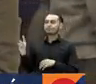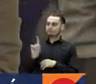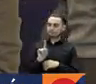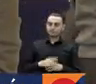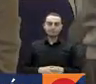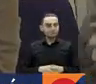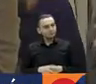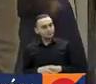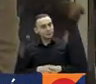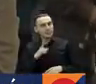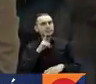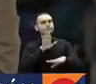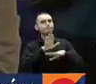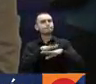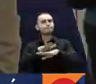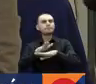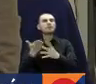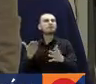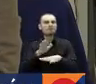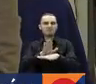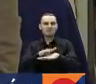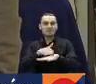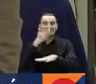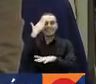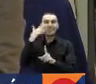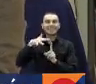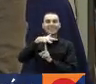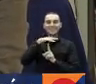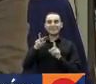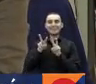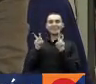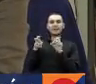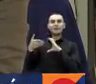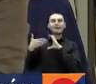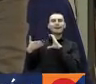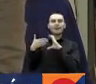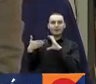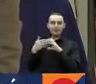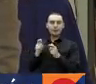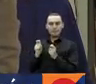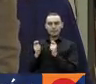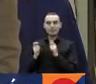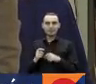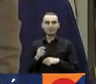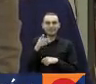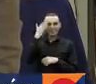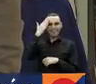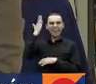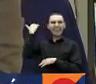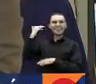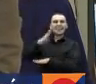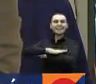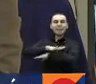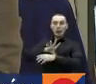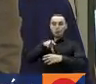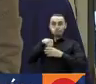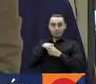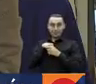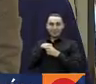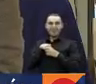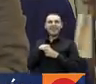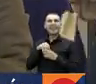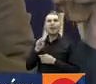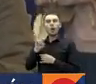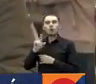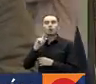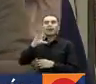de atención importante acerca del tema del cambio climático. Los televidentes recuerdan que este diplomático, cuando estuvo en Naciones Unidas, fue quien lideró el Acuerdo